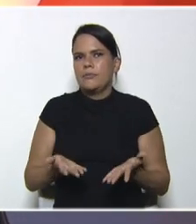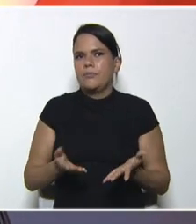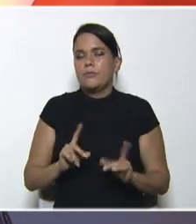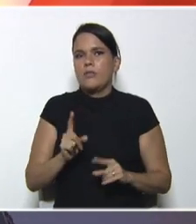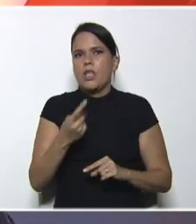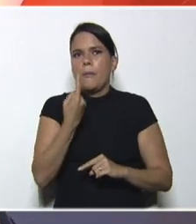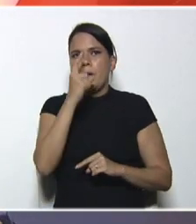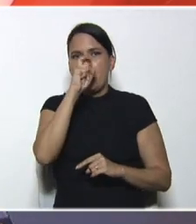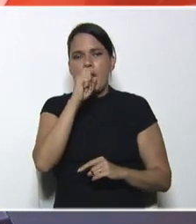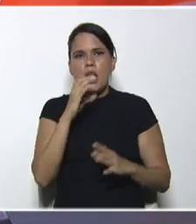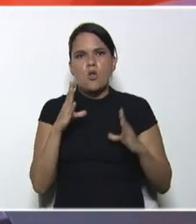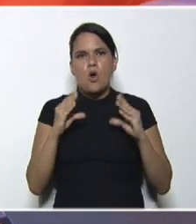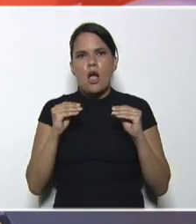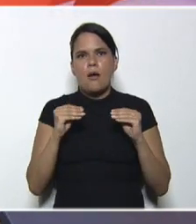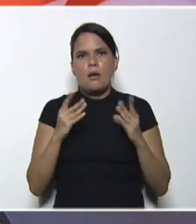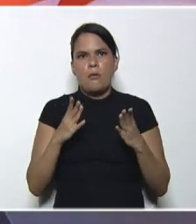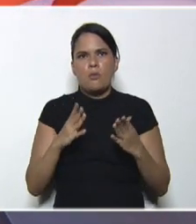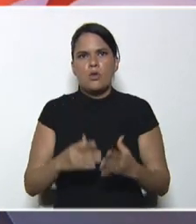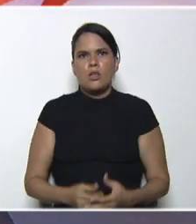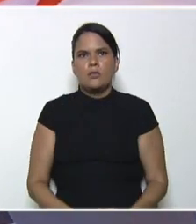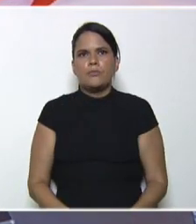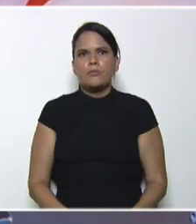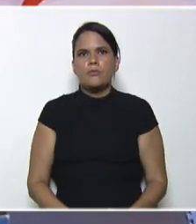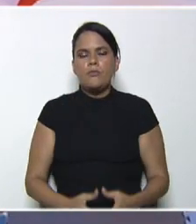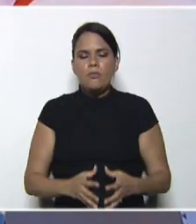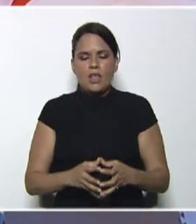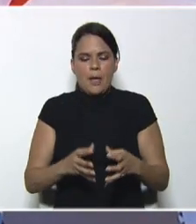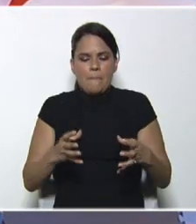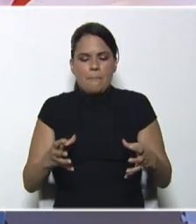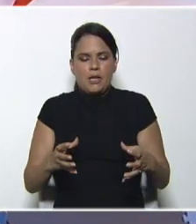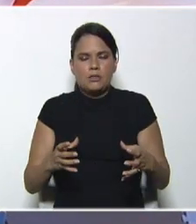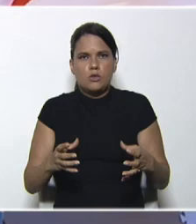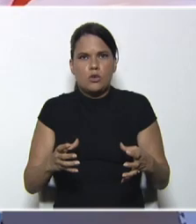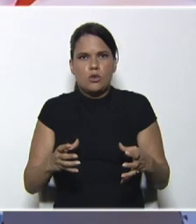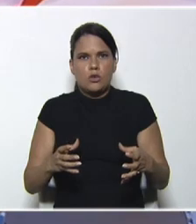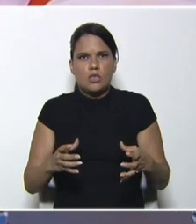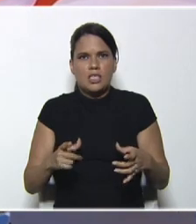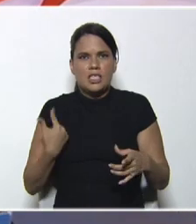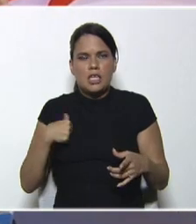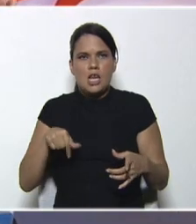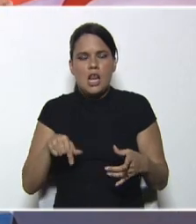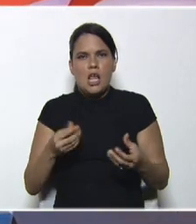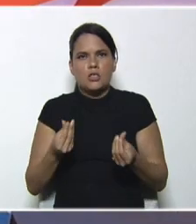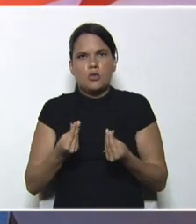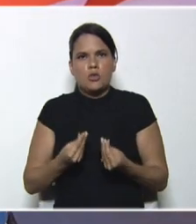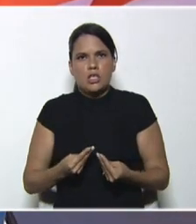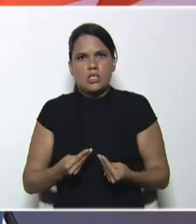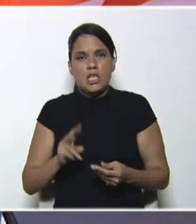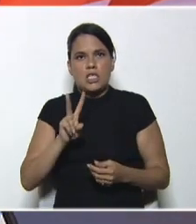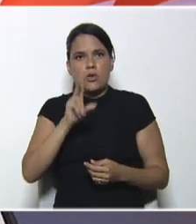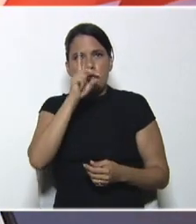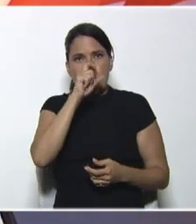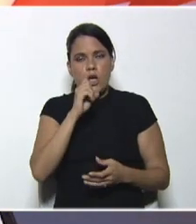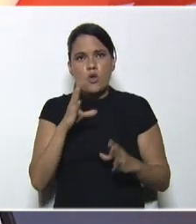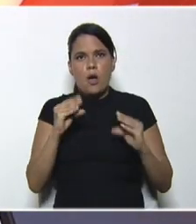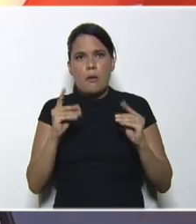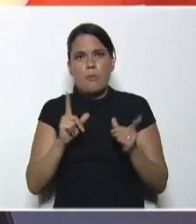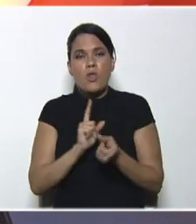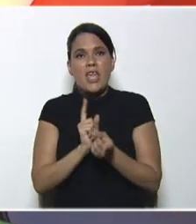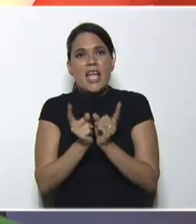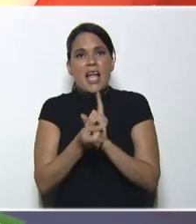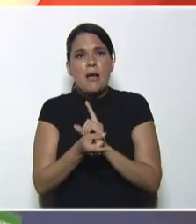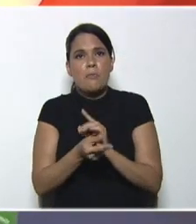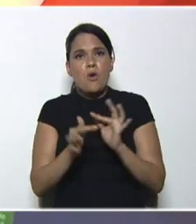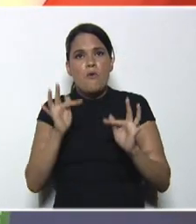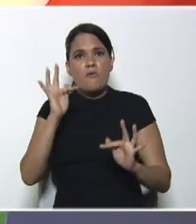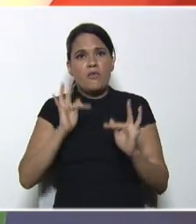año hablamos de densidad de las sustancias. En segundo año hablamos de cambio físico y químico. Pero